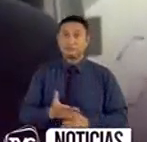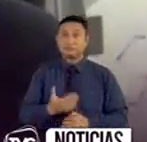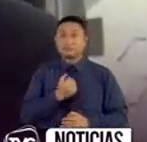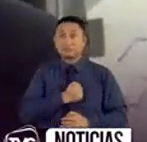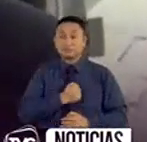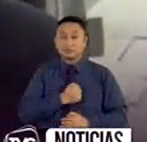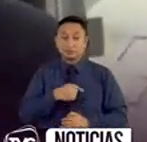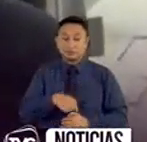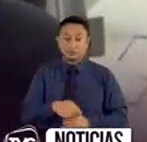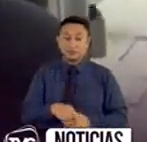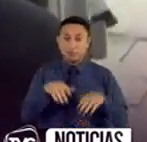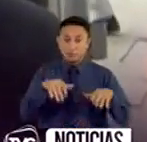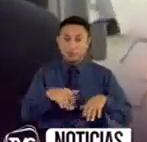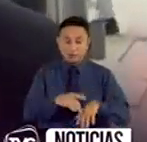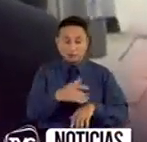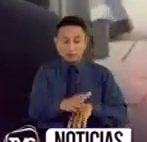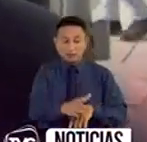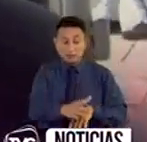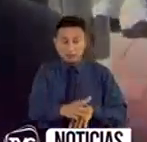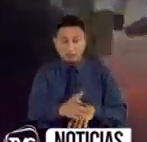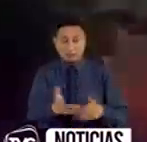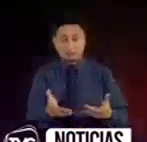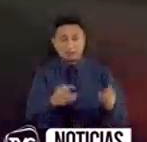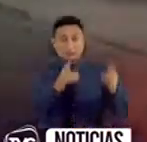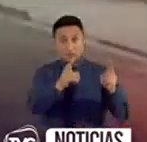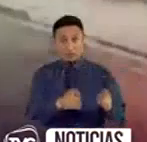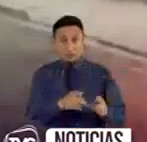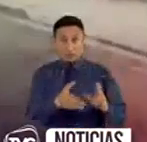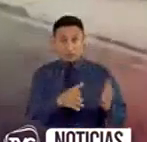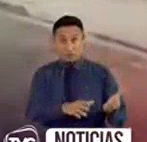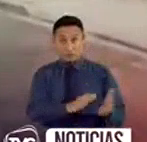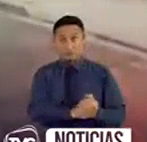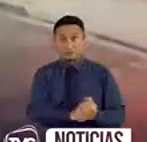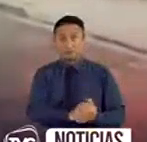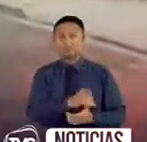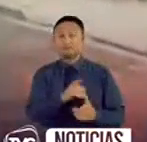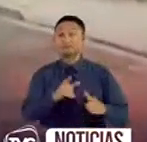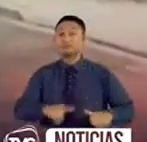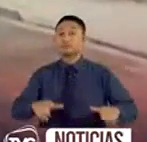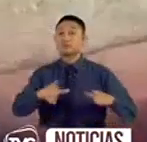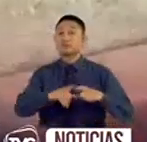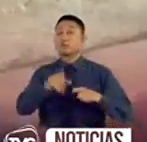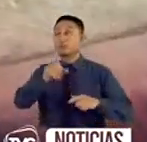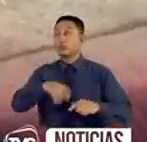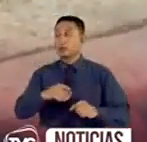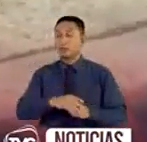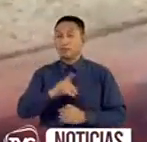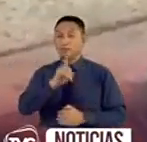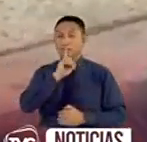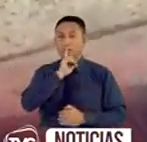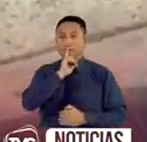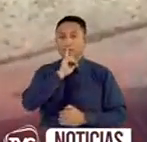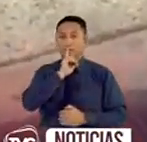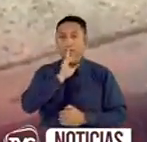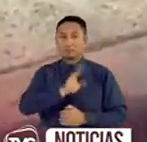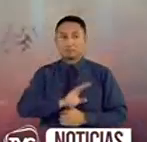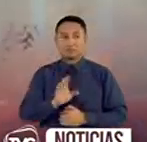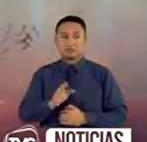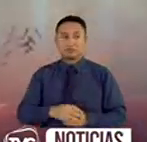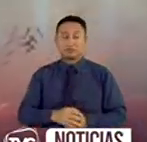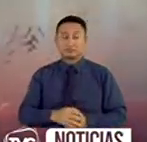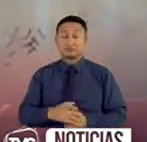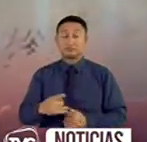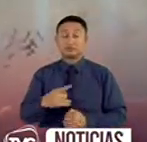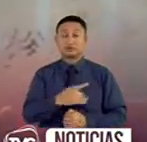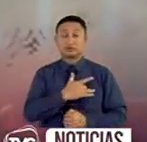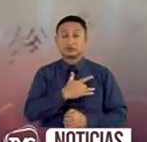no es un perro que han matado prácticamente, es un ser humano. En el sector, nadie quiso pronunciarse sobre el sicariato porque